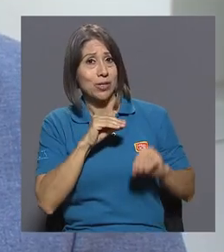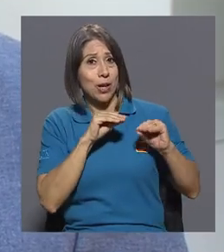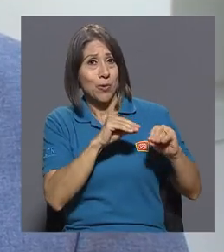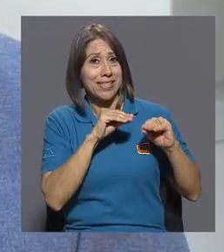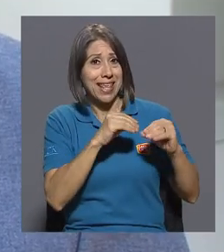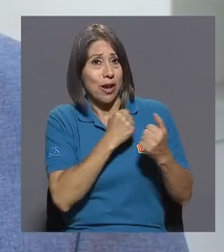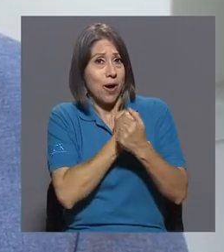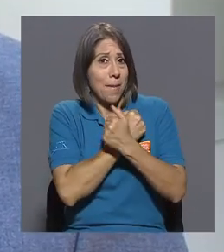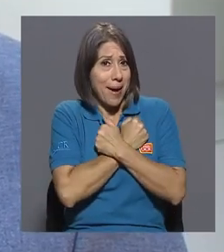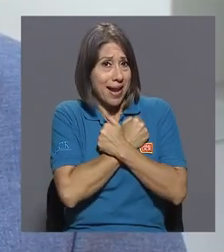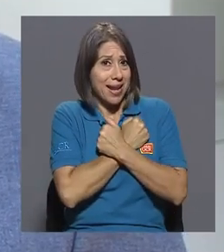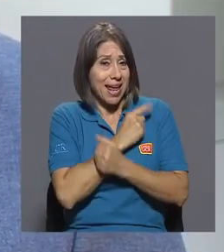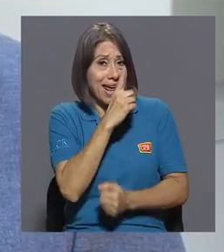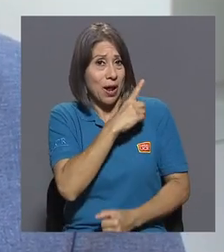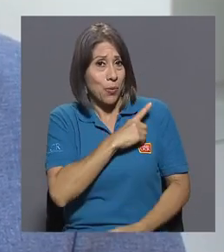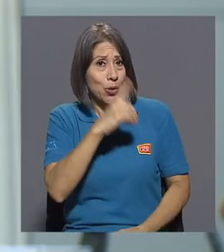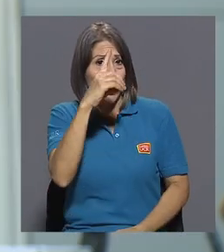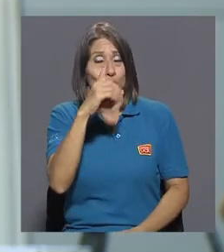que señalaba.